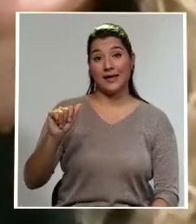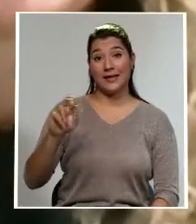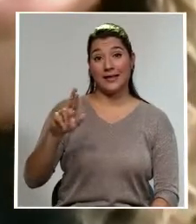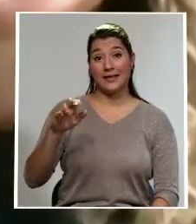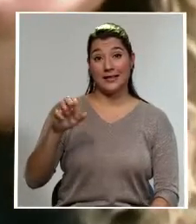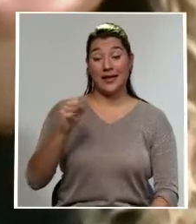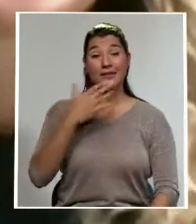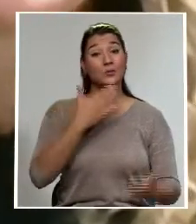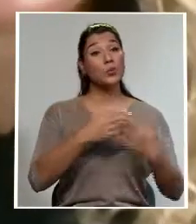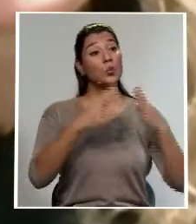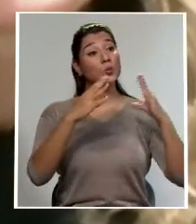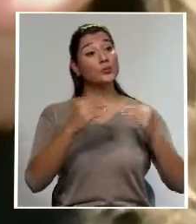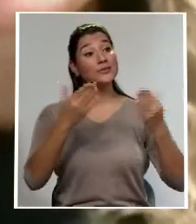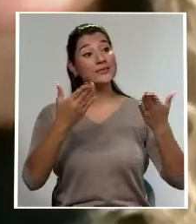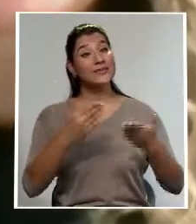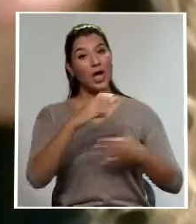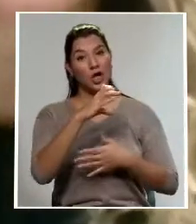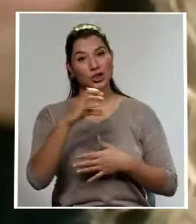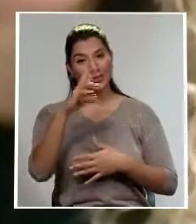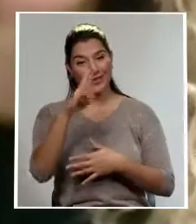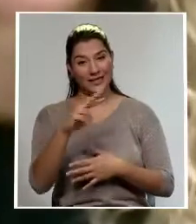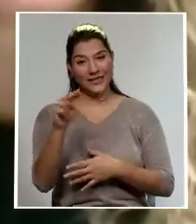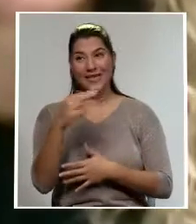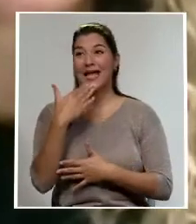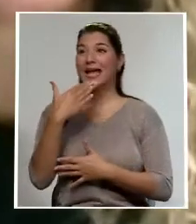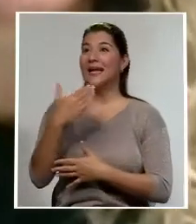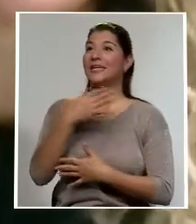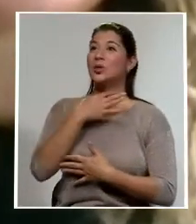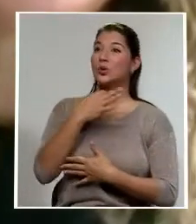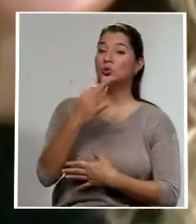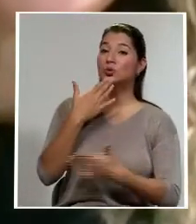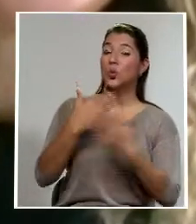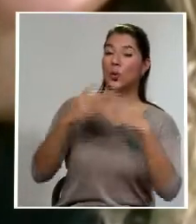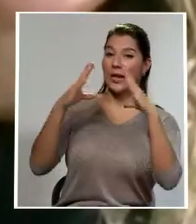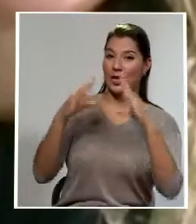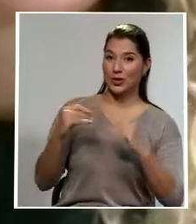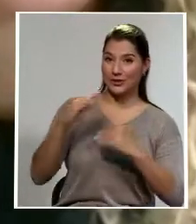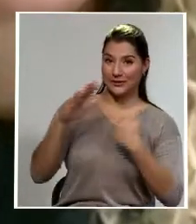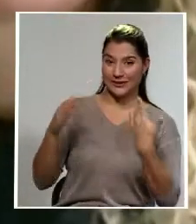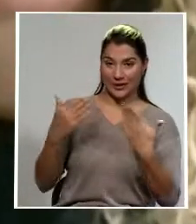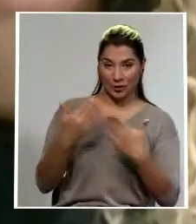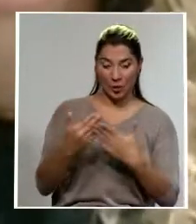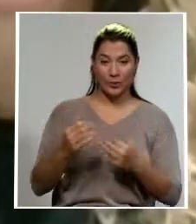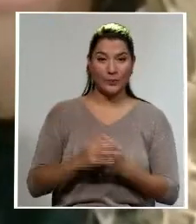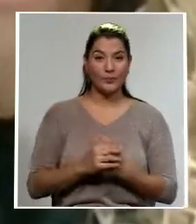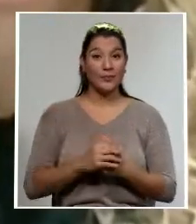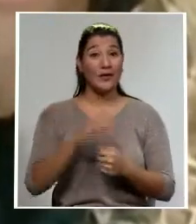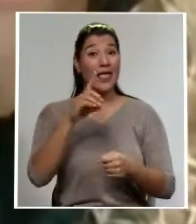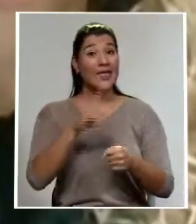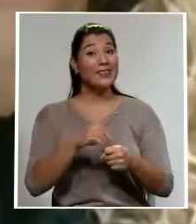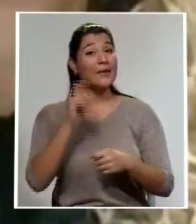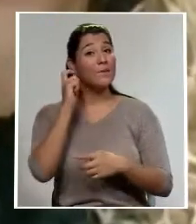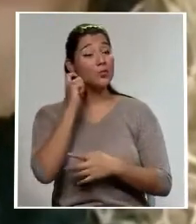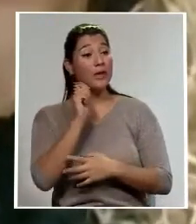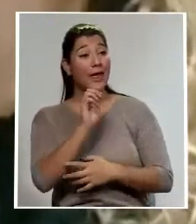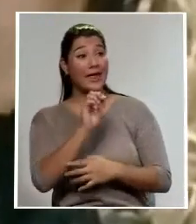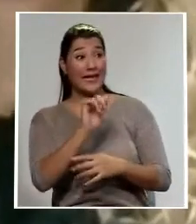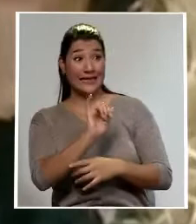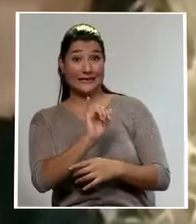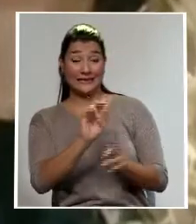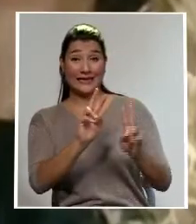Noticias. Gracias, un gusto. Muy buenas noches a todos. Diputada, estos temas que mencionaba